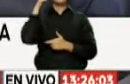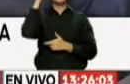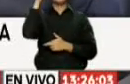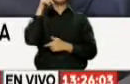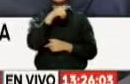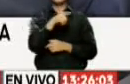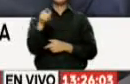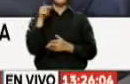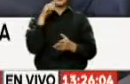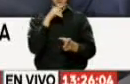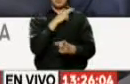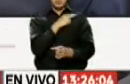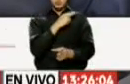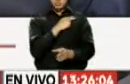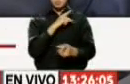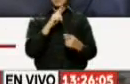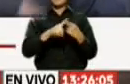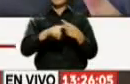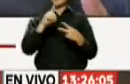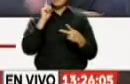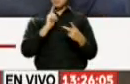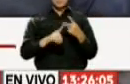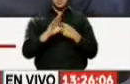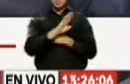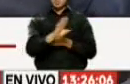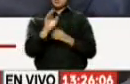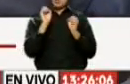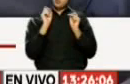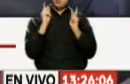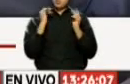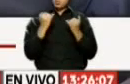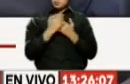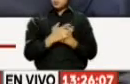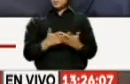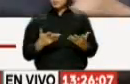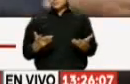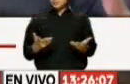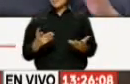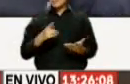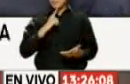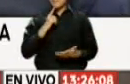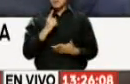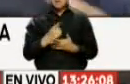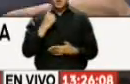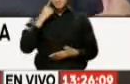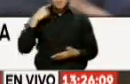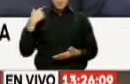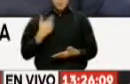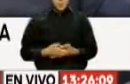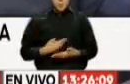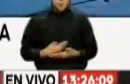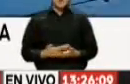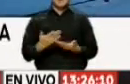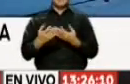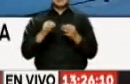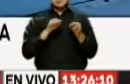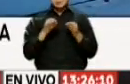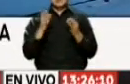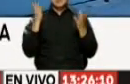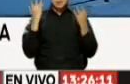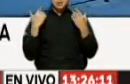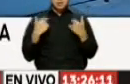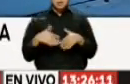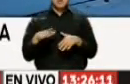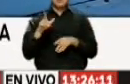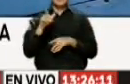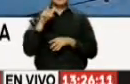de la universidad, y ellos tienen la oportunidad ahora de mostrar nuevas evidencias, explicaciones. Después de ello,